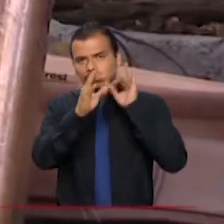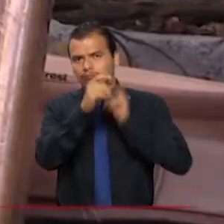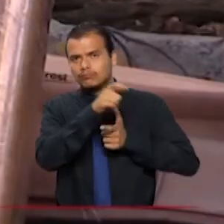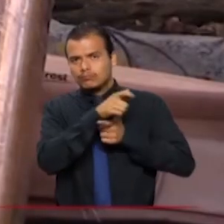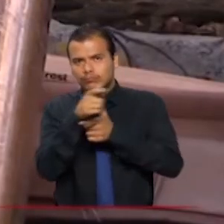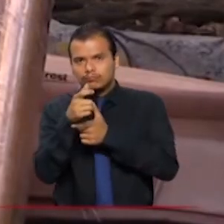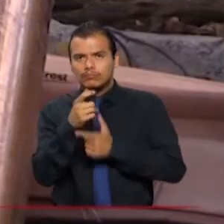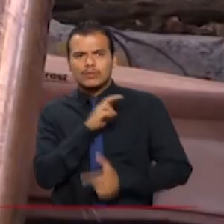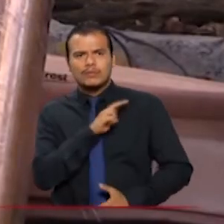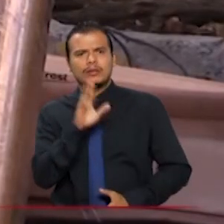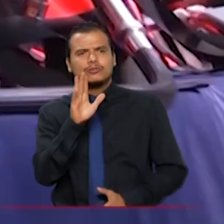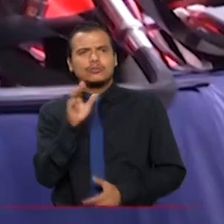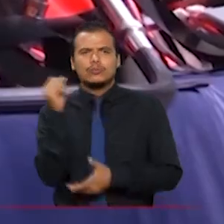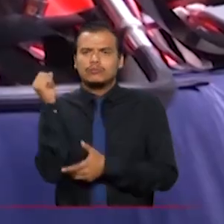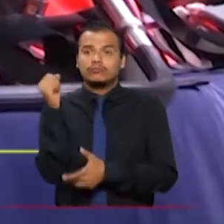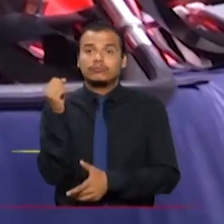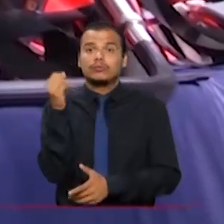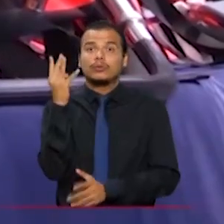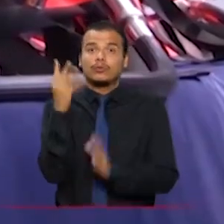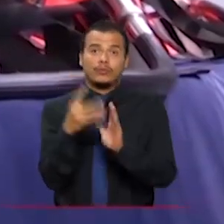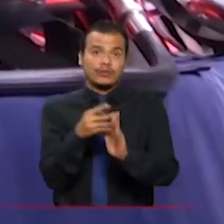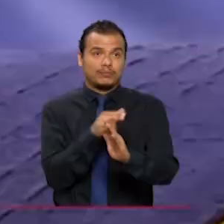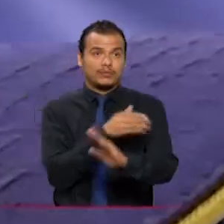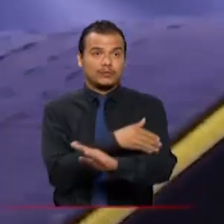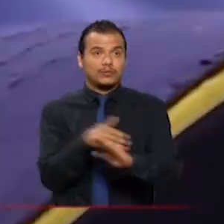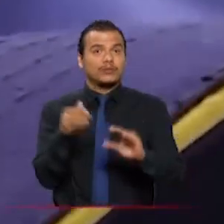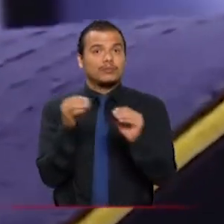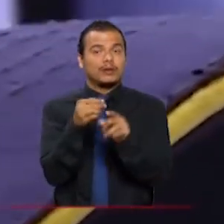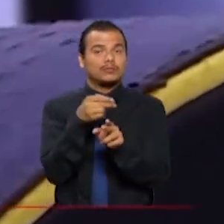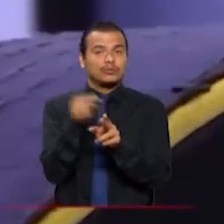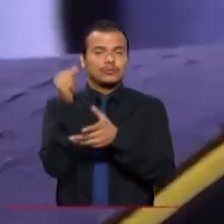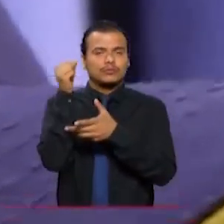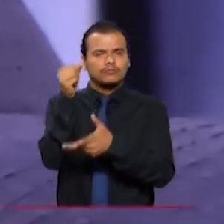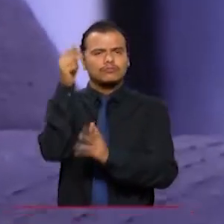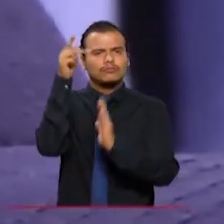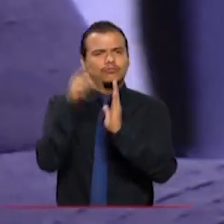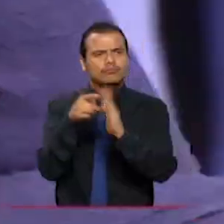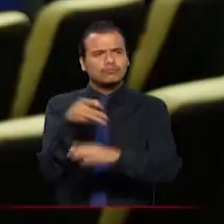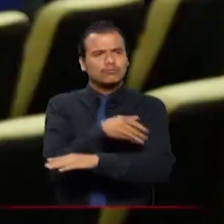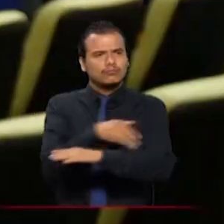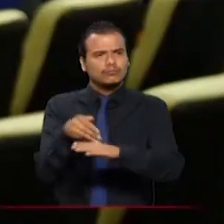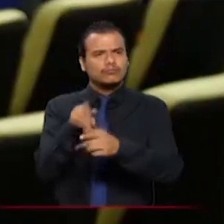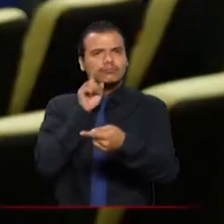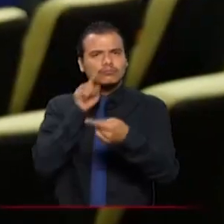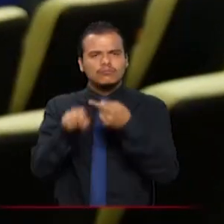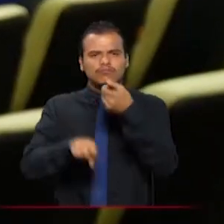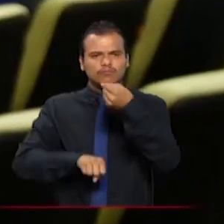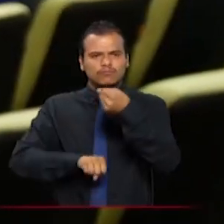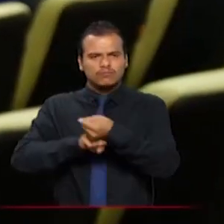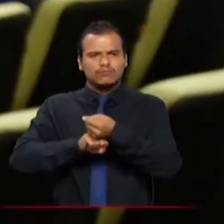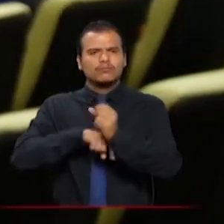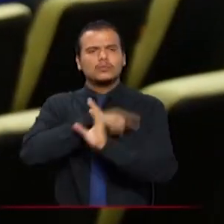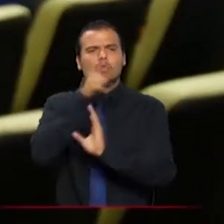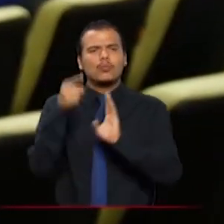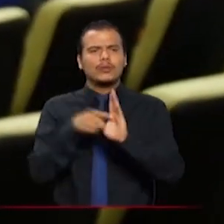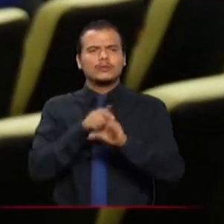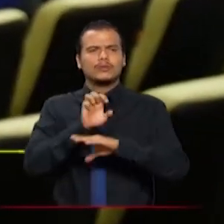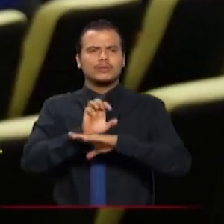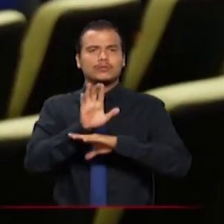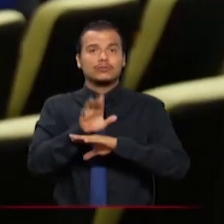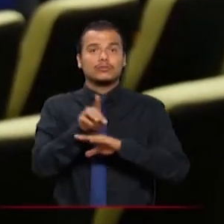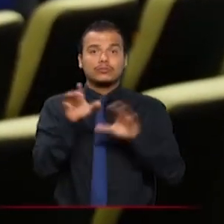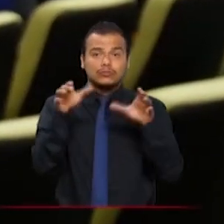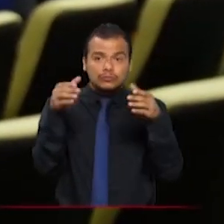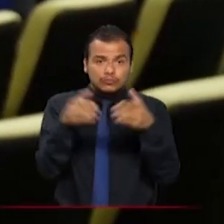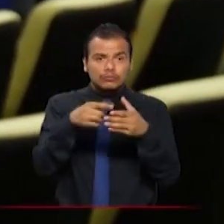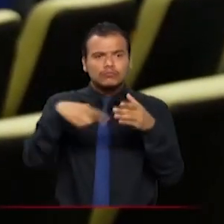en los próximos días de 2.000 millones de pesos como parte de su apoyo al fortalecimiento de la institución. Valoramos el trabajo de nuestros